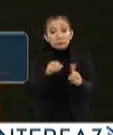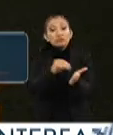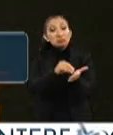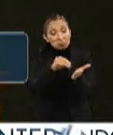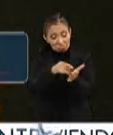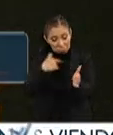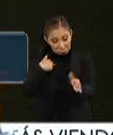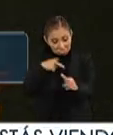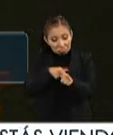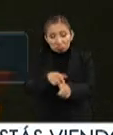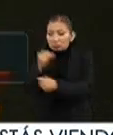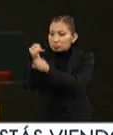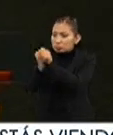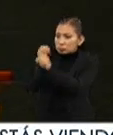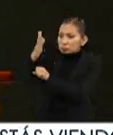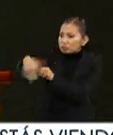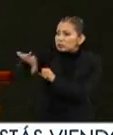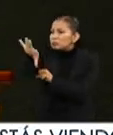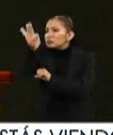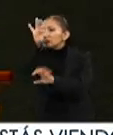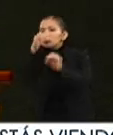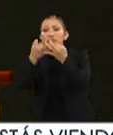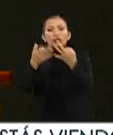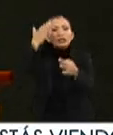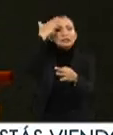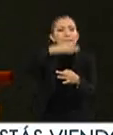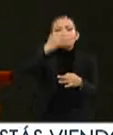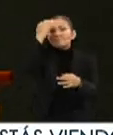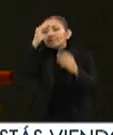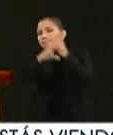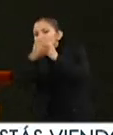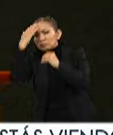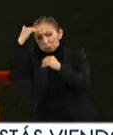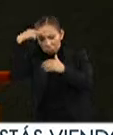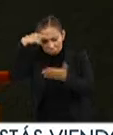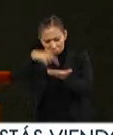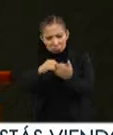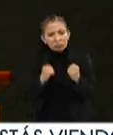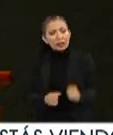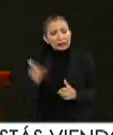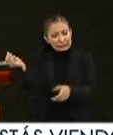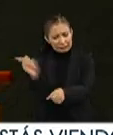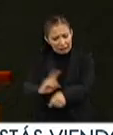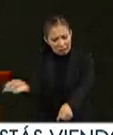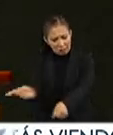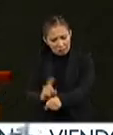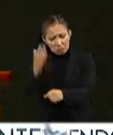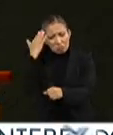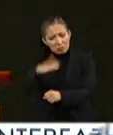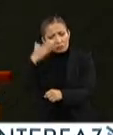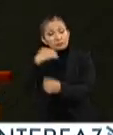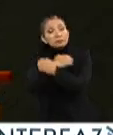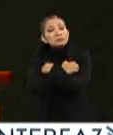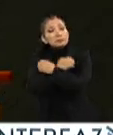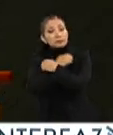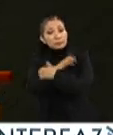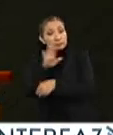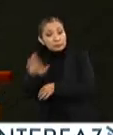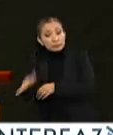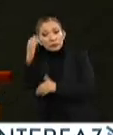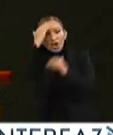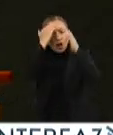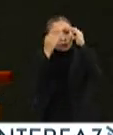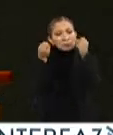todavía sigo indagando y buscando en la tierra del saber, porque estoy convencido cada día más que la educación y